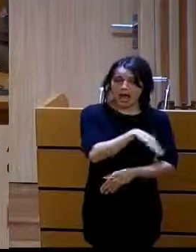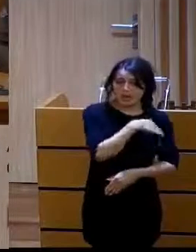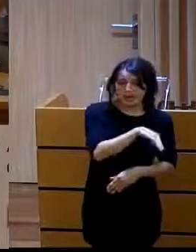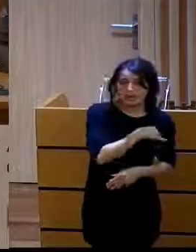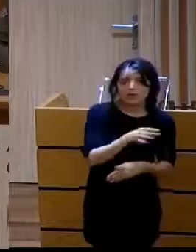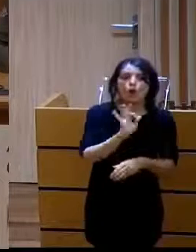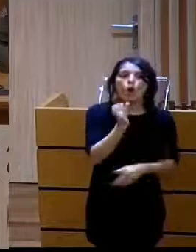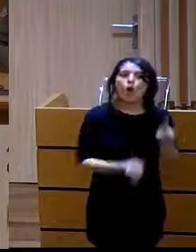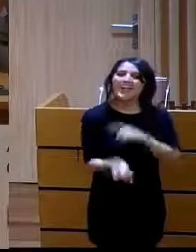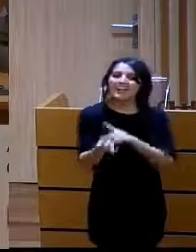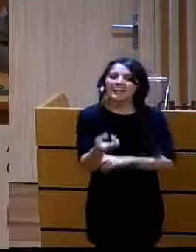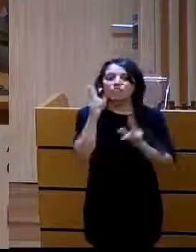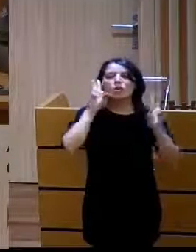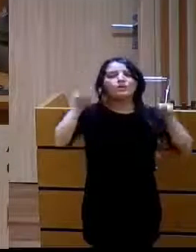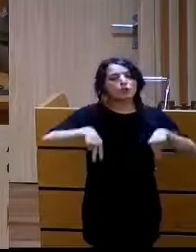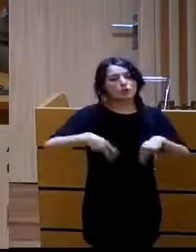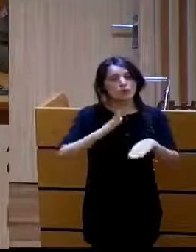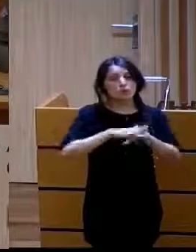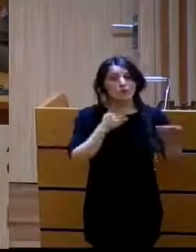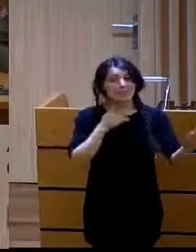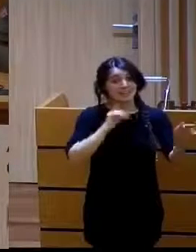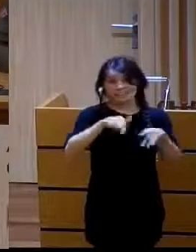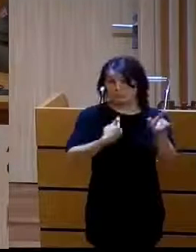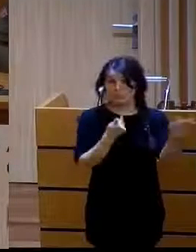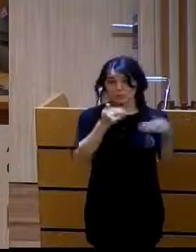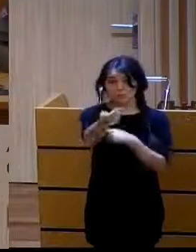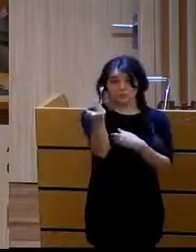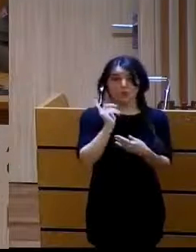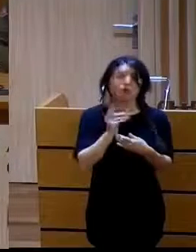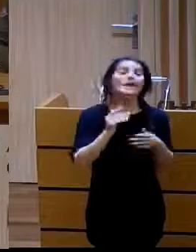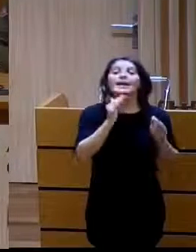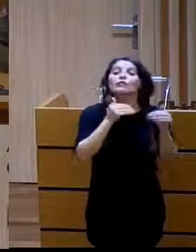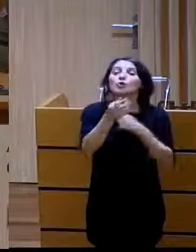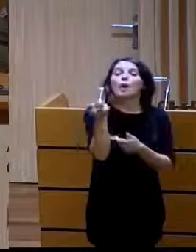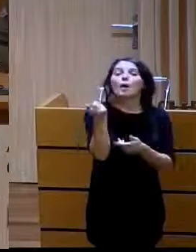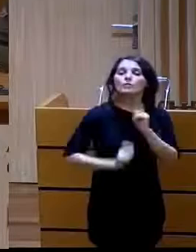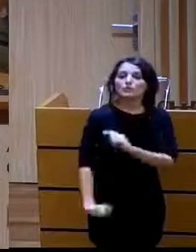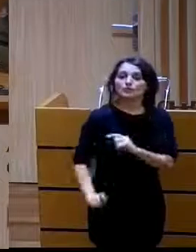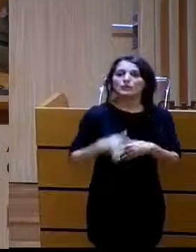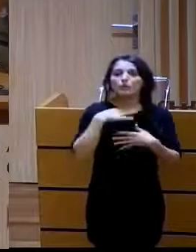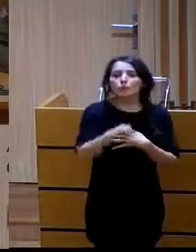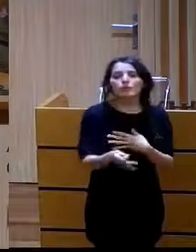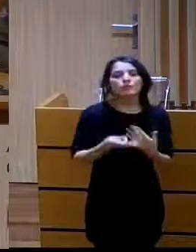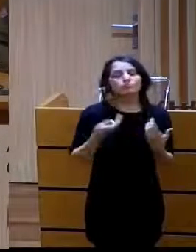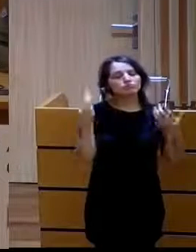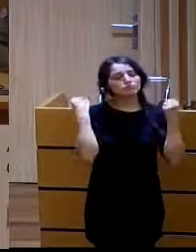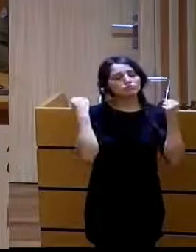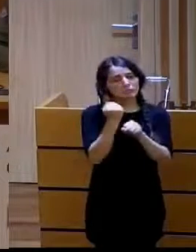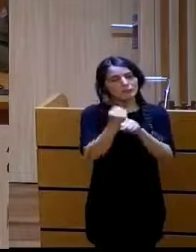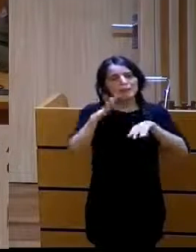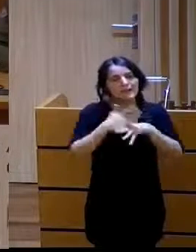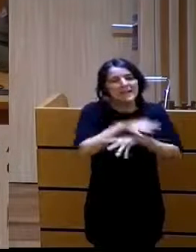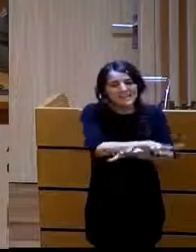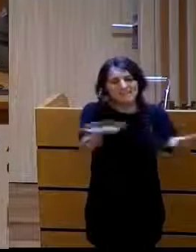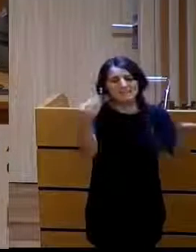después futuros profesionales puedan dedicarse a extender la accesibilidad audiovisual en todos los ámbitos donde trabajan, dando oportunidades